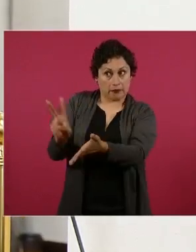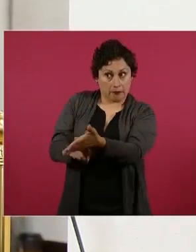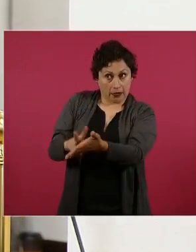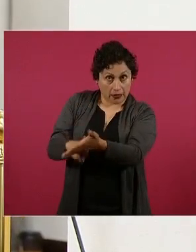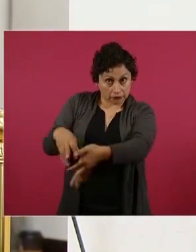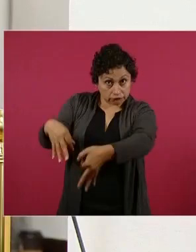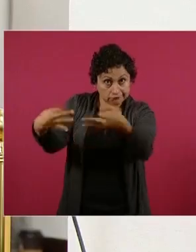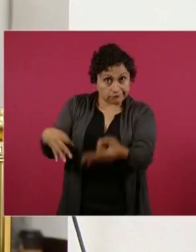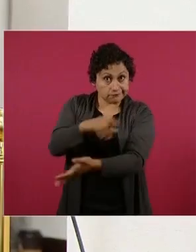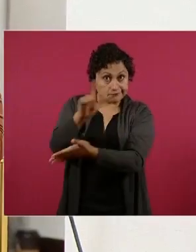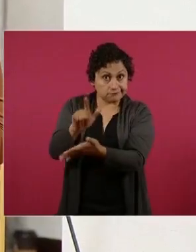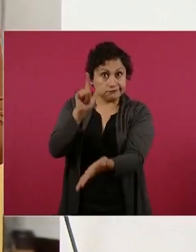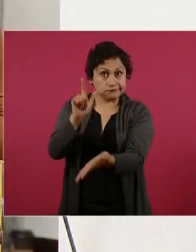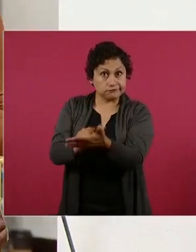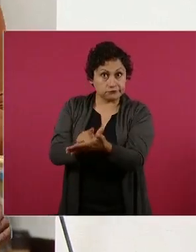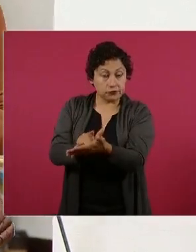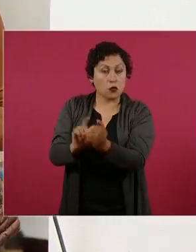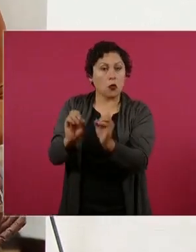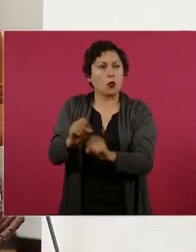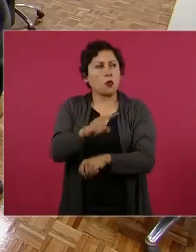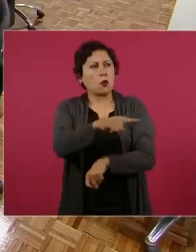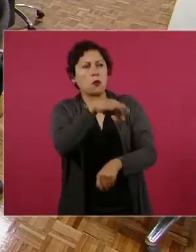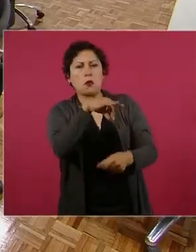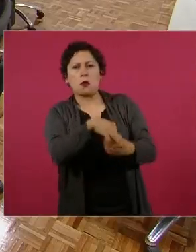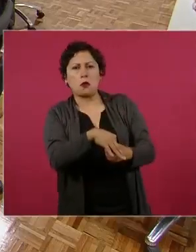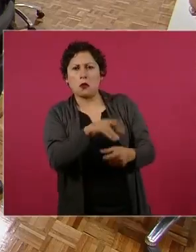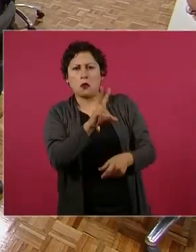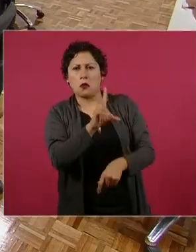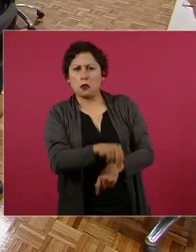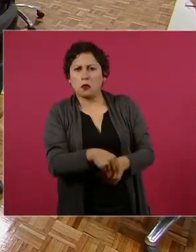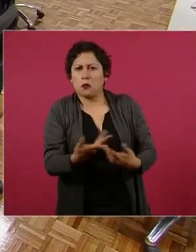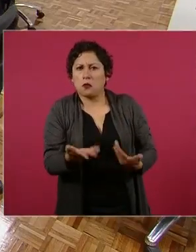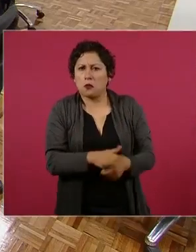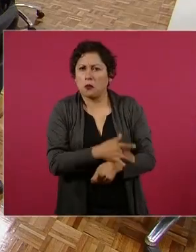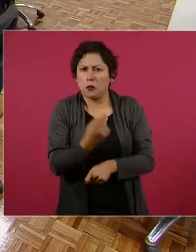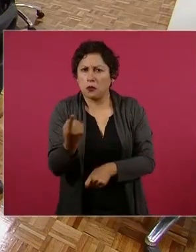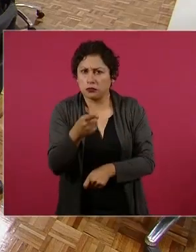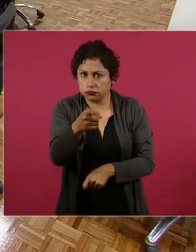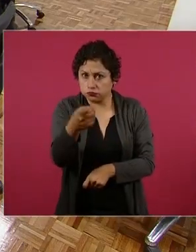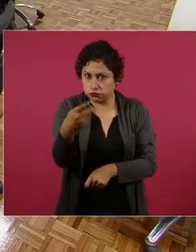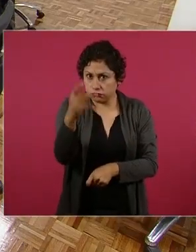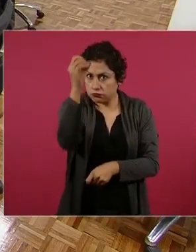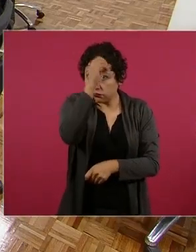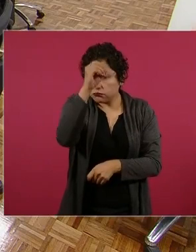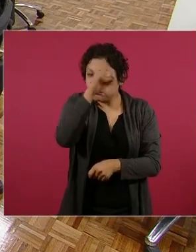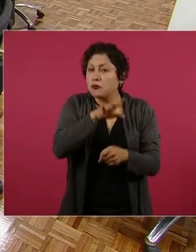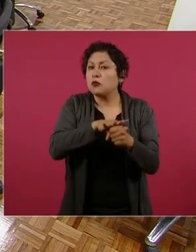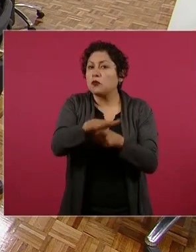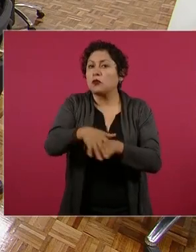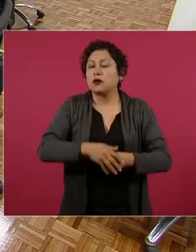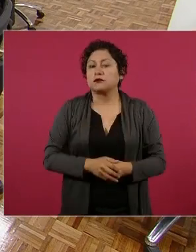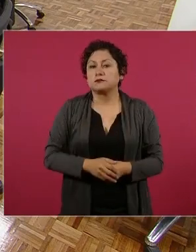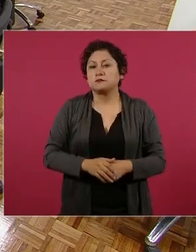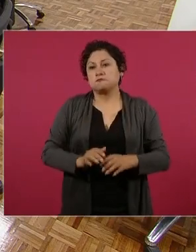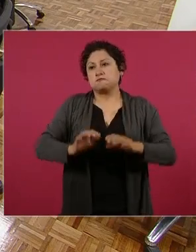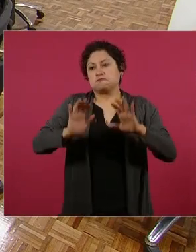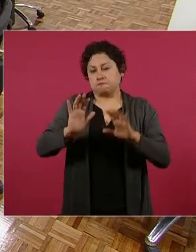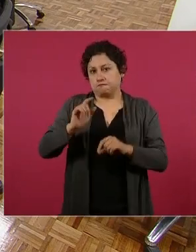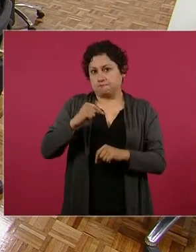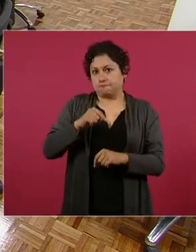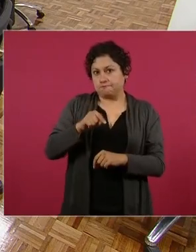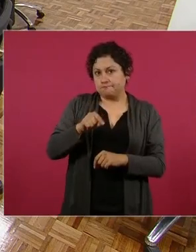lleve el tribunal y no un instituto electoral. ¿Cómo lo ve usted? Lo mejor es que lo haga el instituto electoral